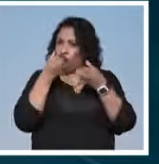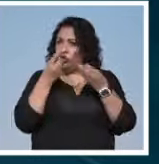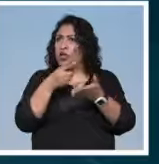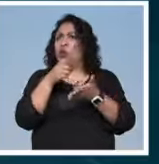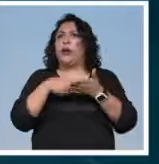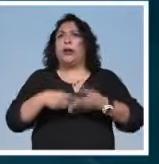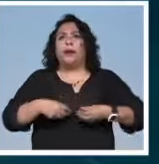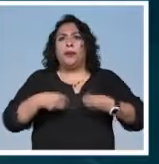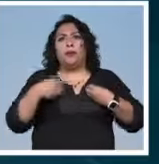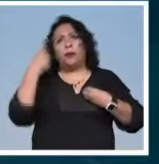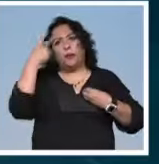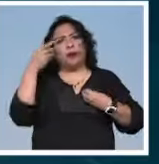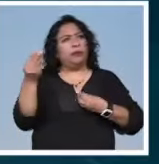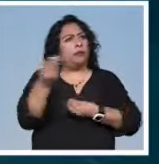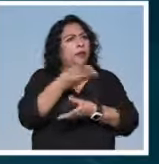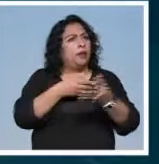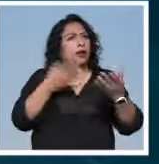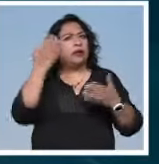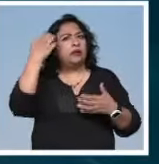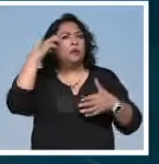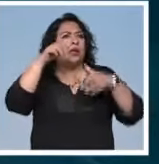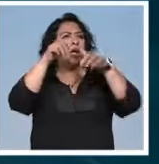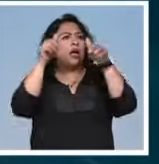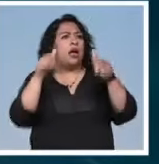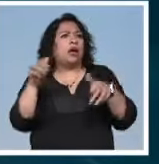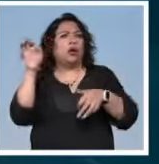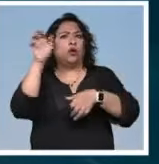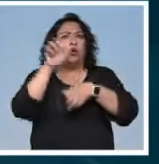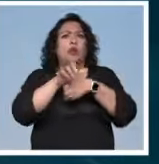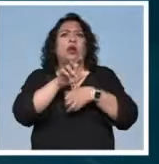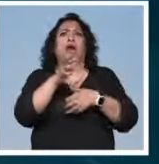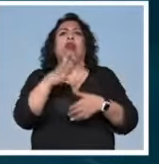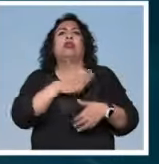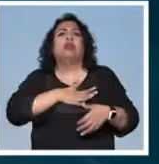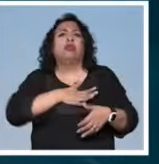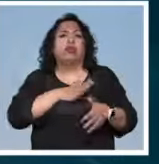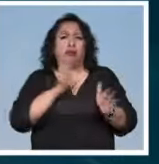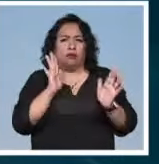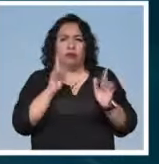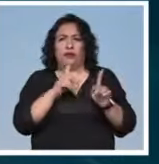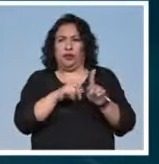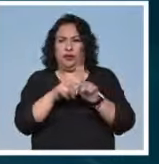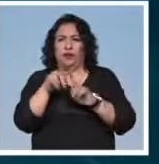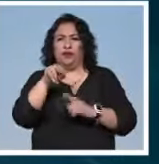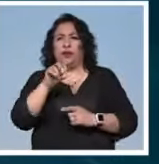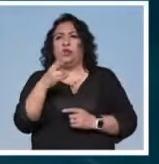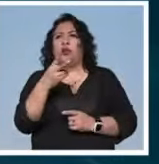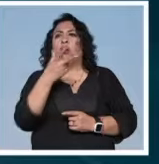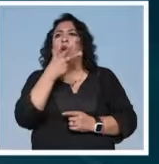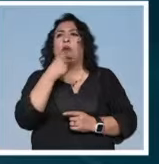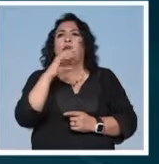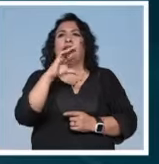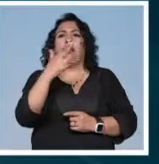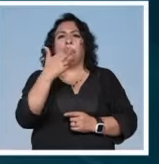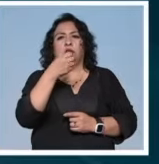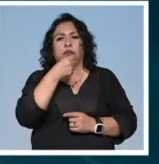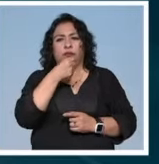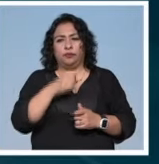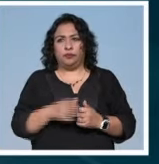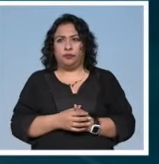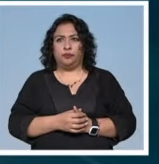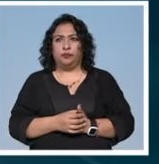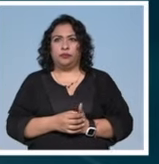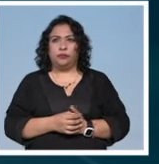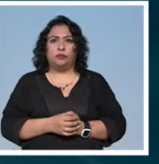espacio vivo para el intercambio de experiencias artísticas, culturales y recreativas. Noticias 22, César H. Meléndez.